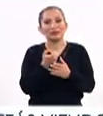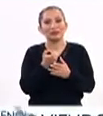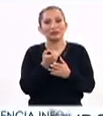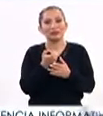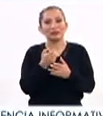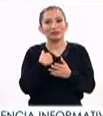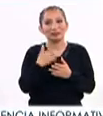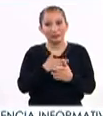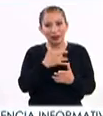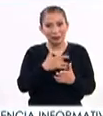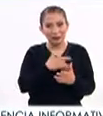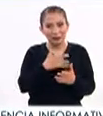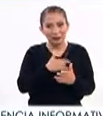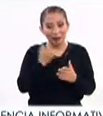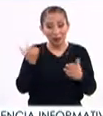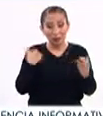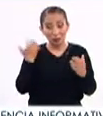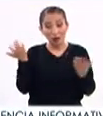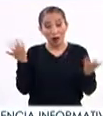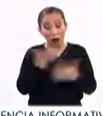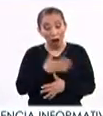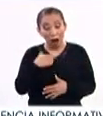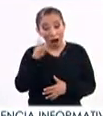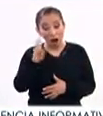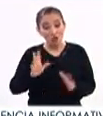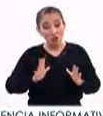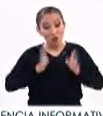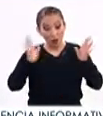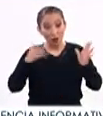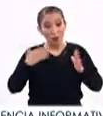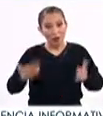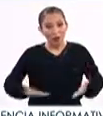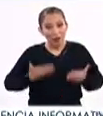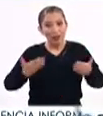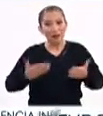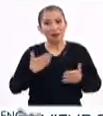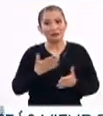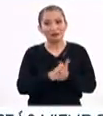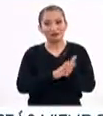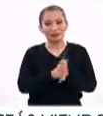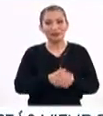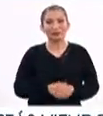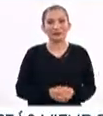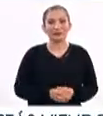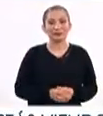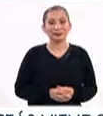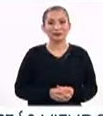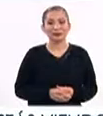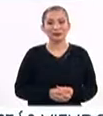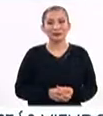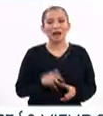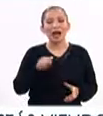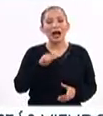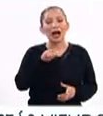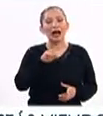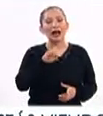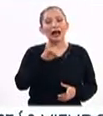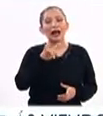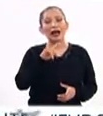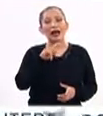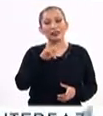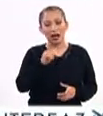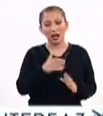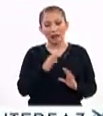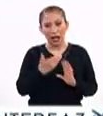como me siento y me sorprendí mucho. Claro, toda la motivación y ese entusiasmo. Sí. Alejandro, me gustaría preguntarte,